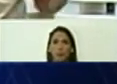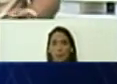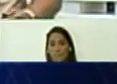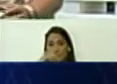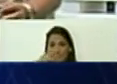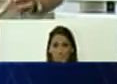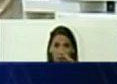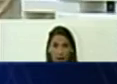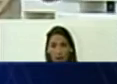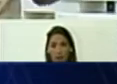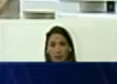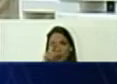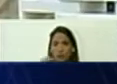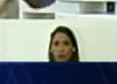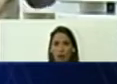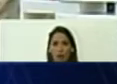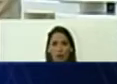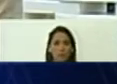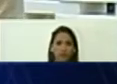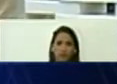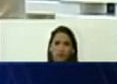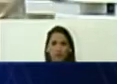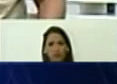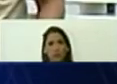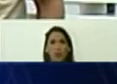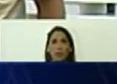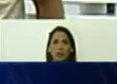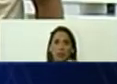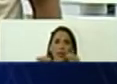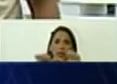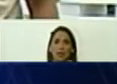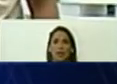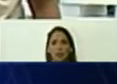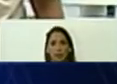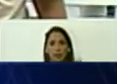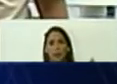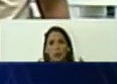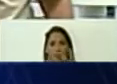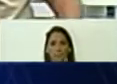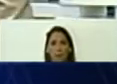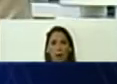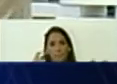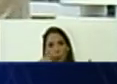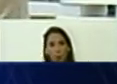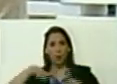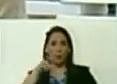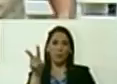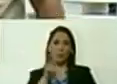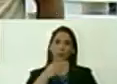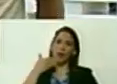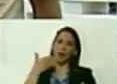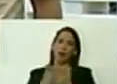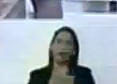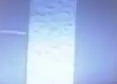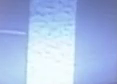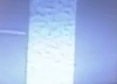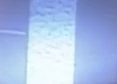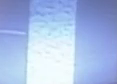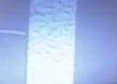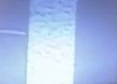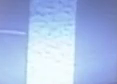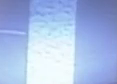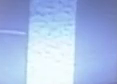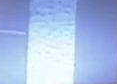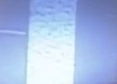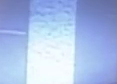Nacional de Desarme para seguir garantizando la paz al pueblo de Venezuela. Muchas gracias, muy buenas tardes.